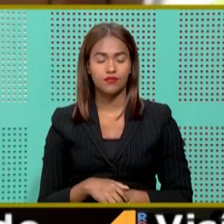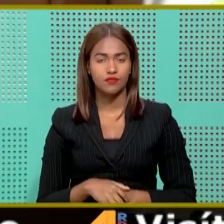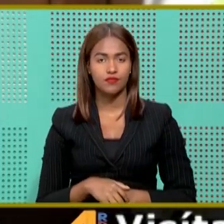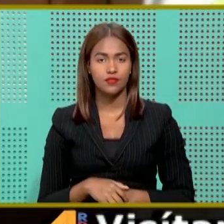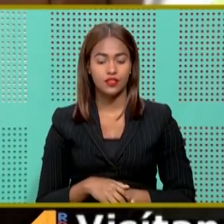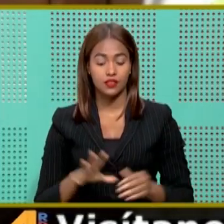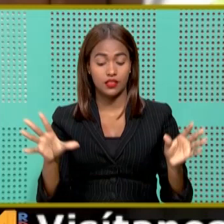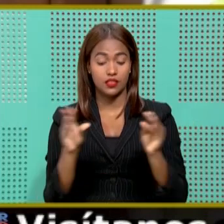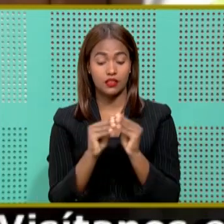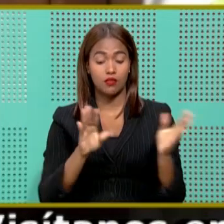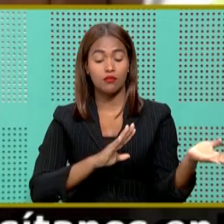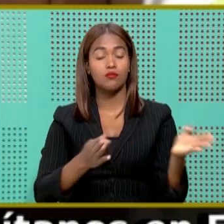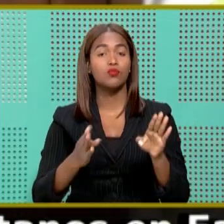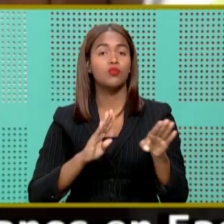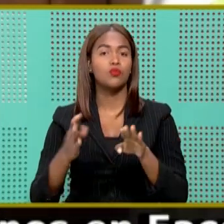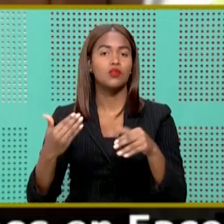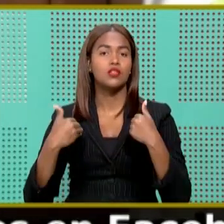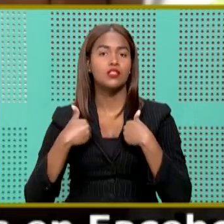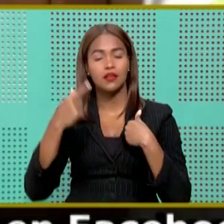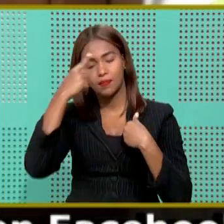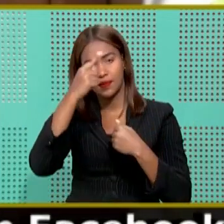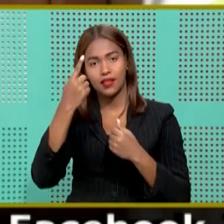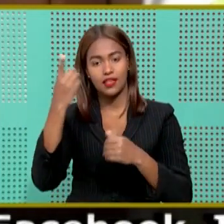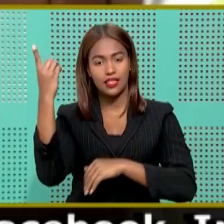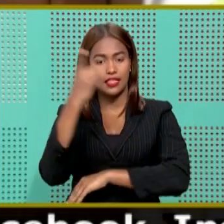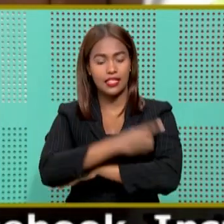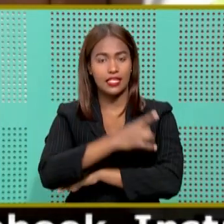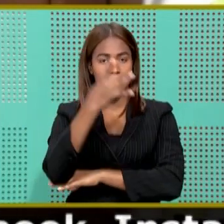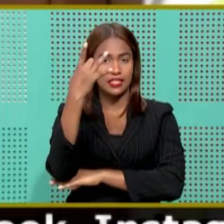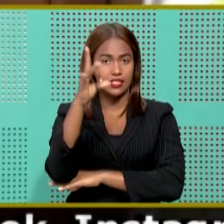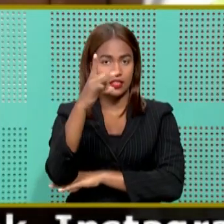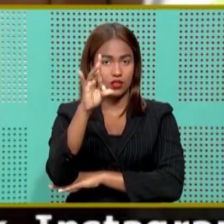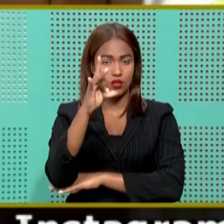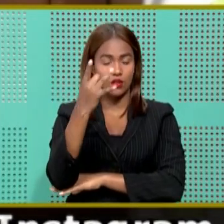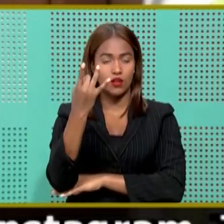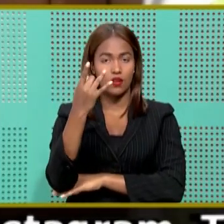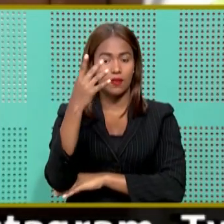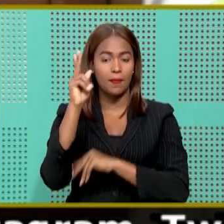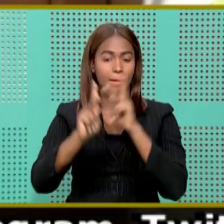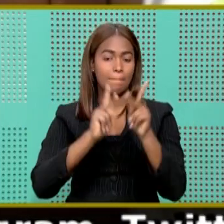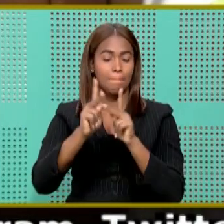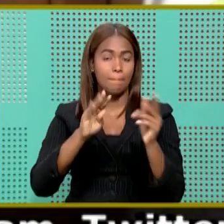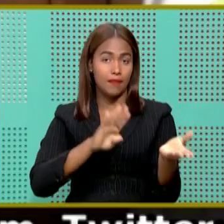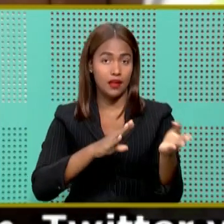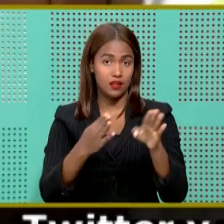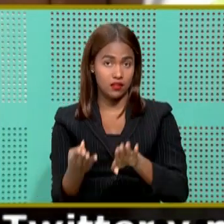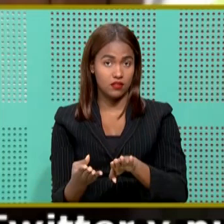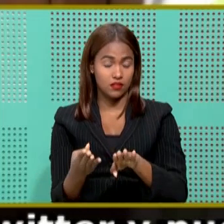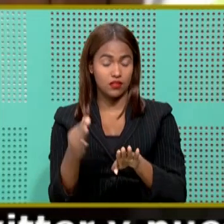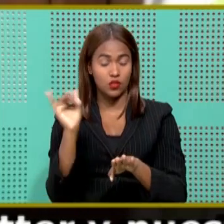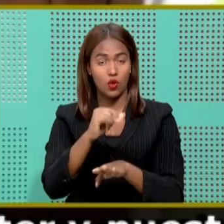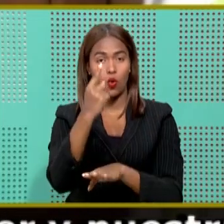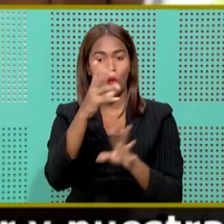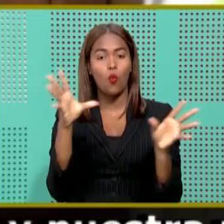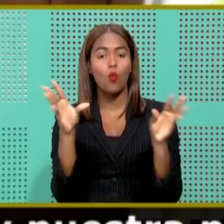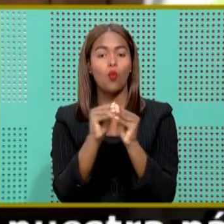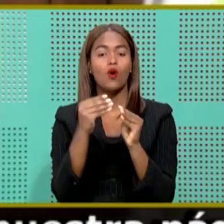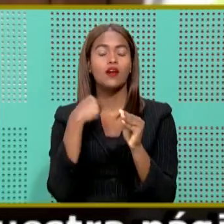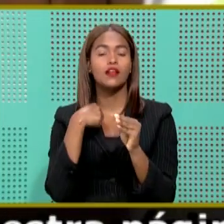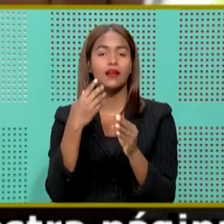con un total de defunciones para el día de 18 personas fallecidas y un acumulado